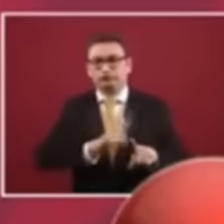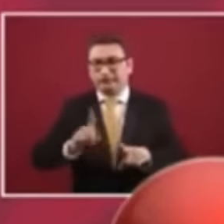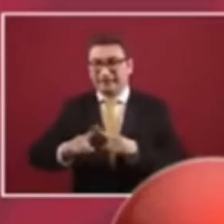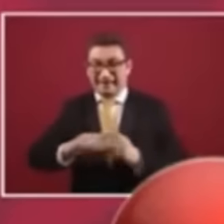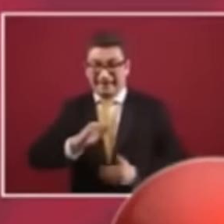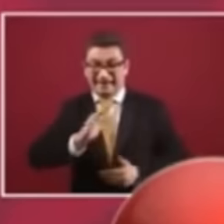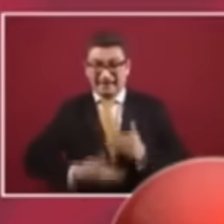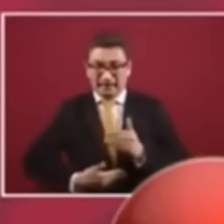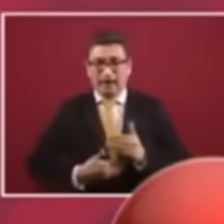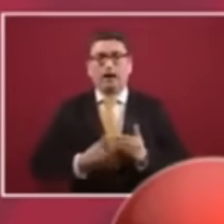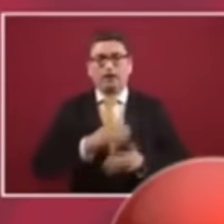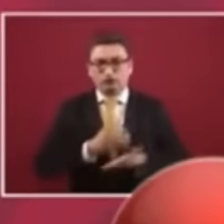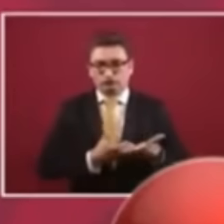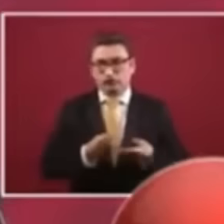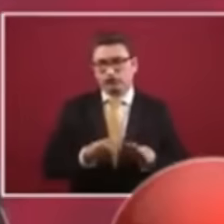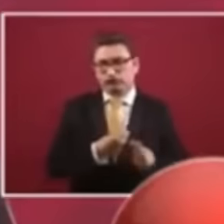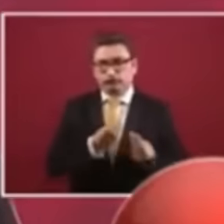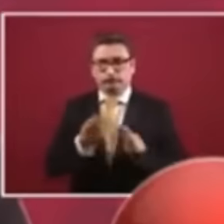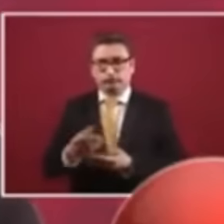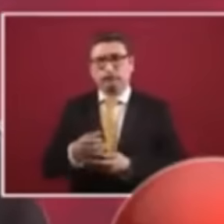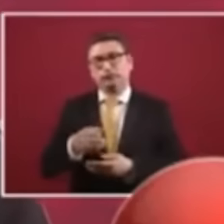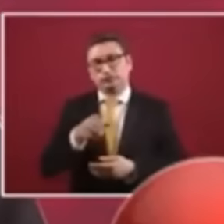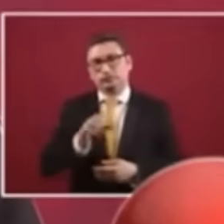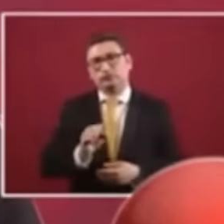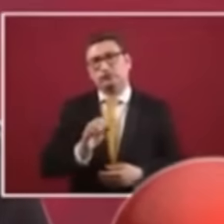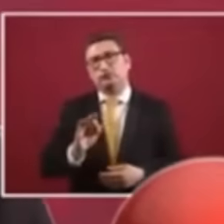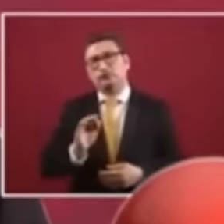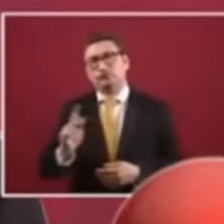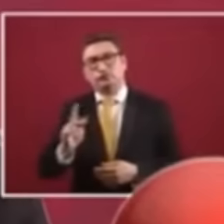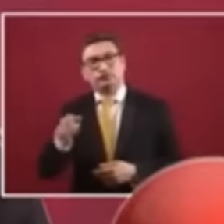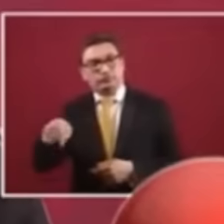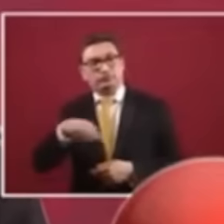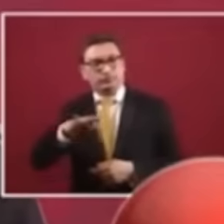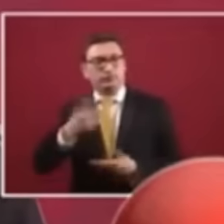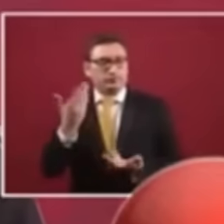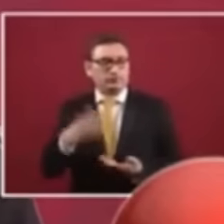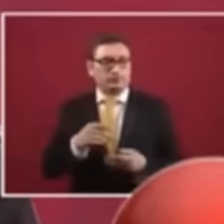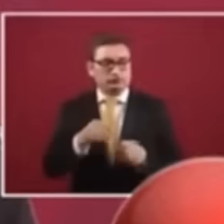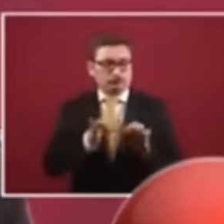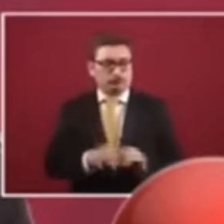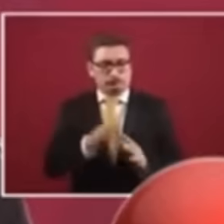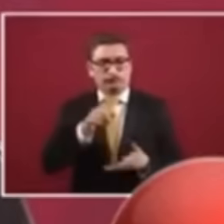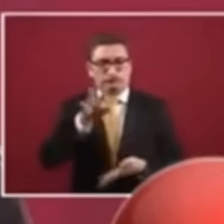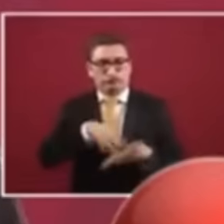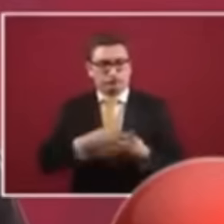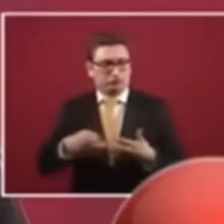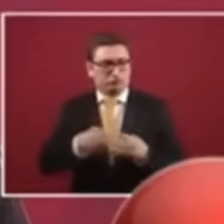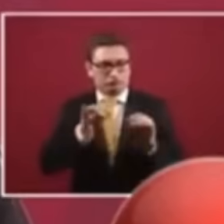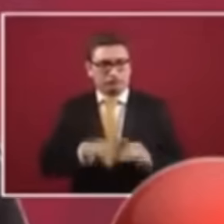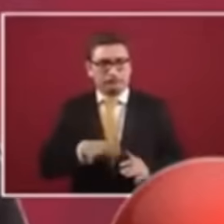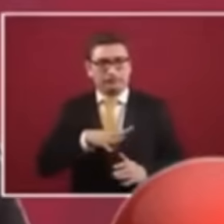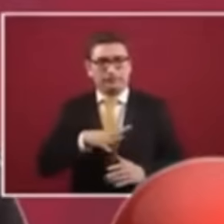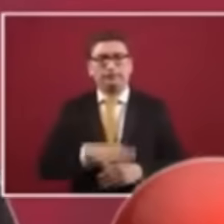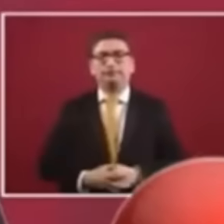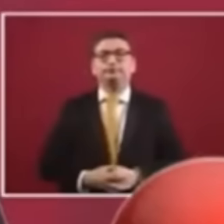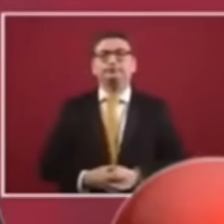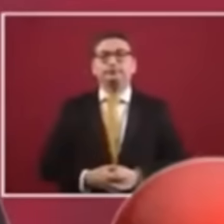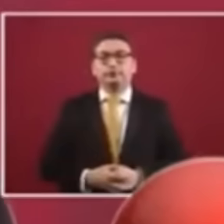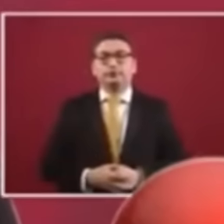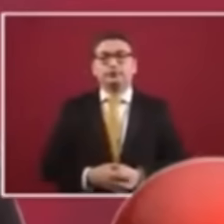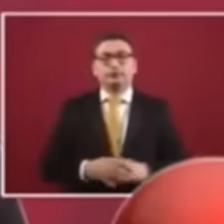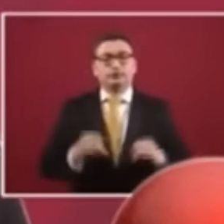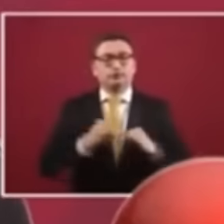se contrata. Entonces, en ese sentido, tienen que alimentar el sistema. El sistema es en tiempo, digamos, en cuanto a las